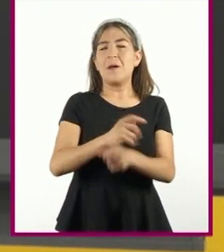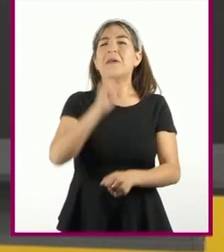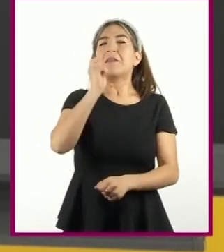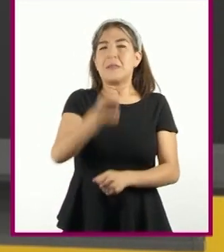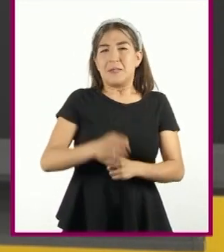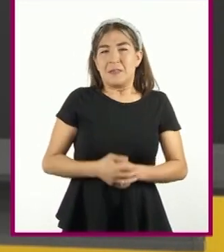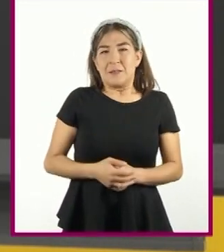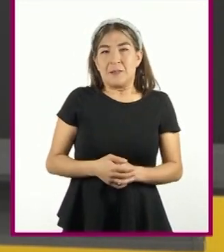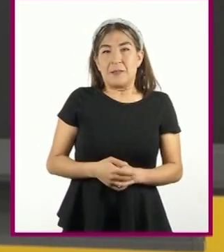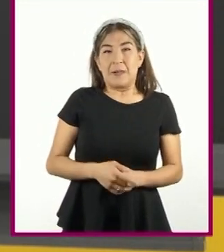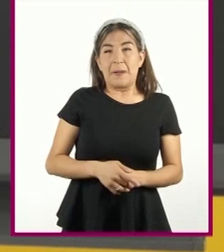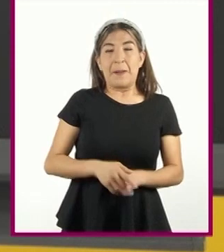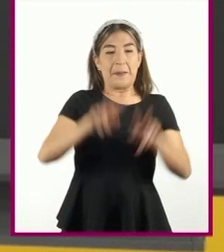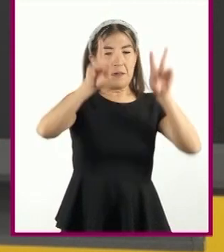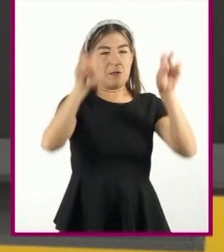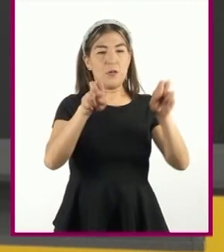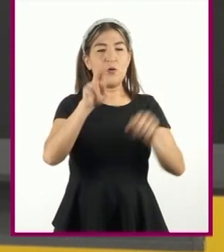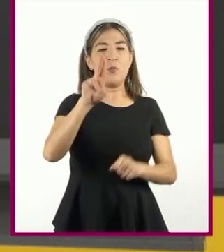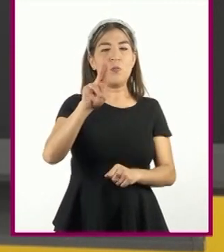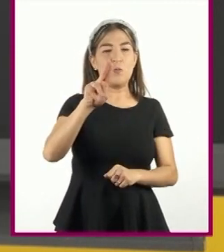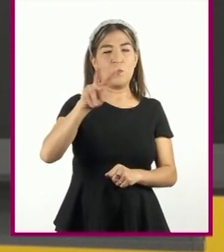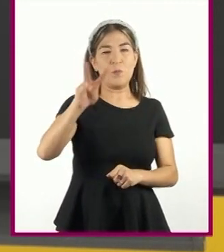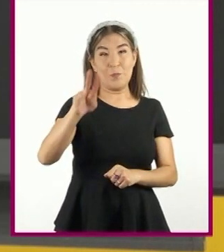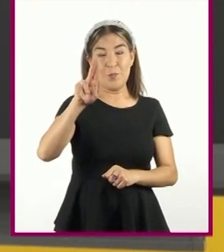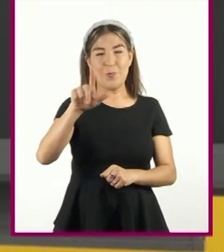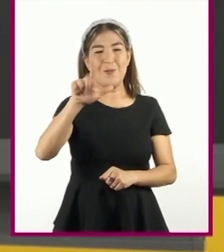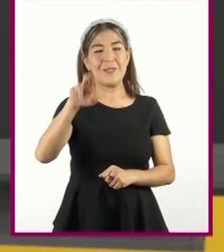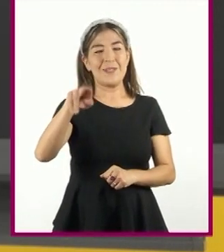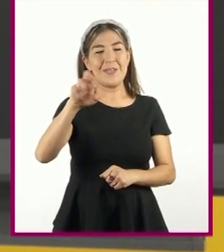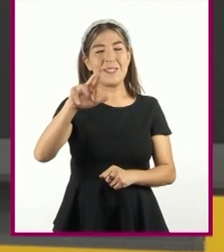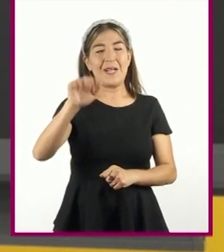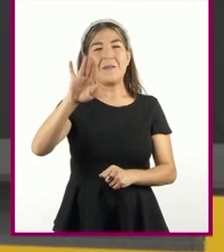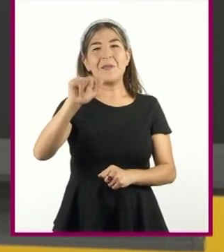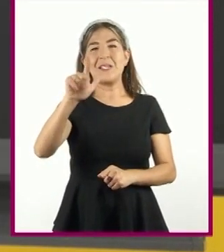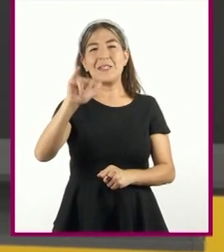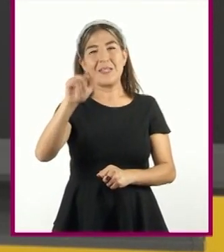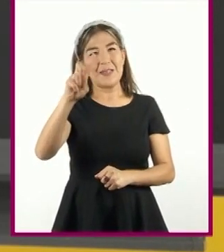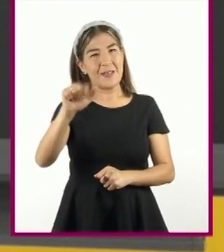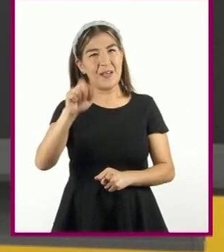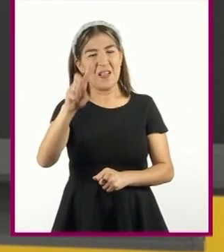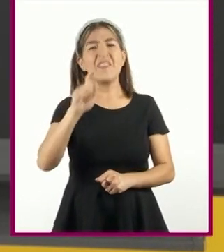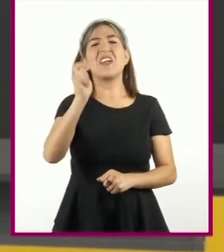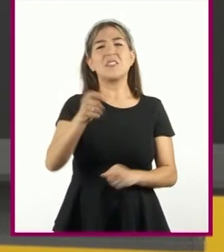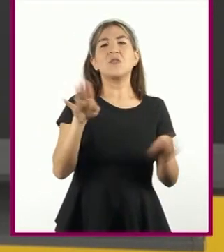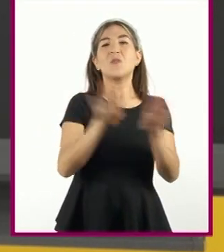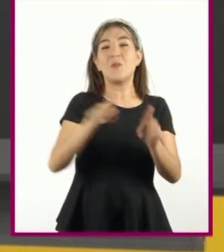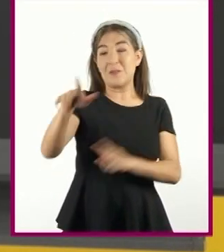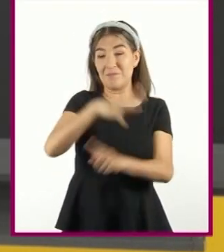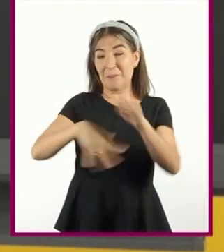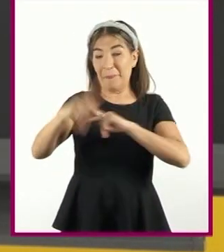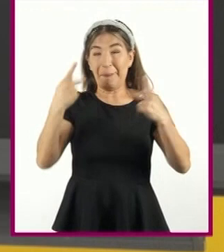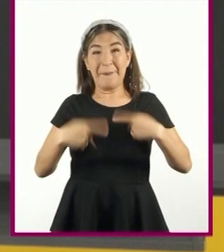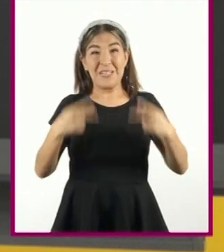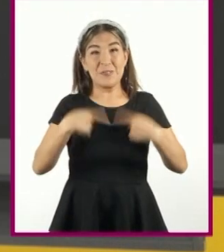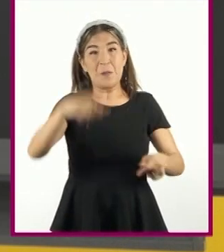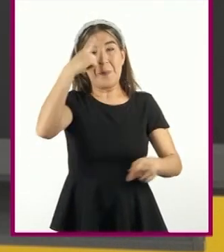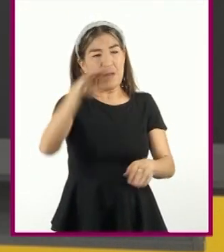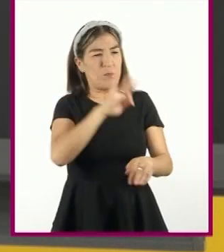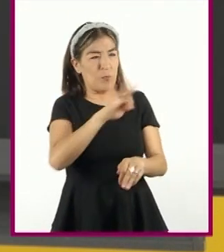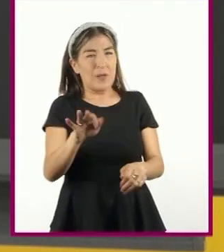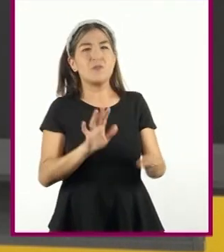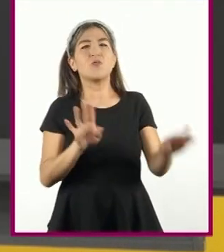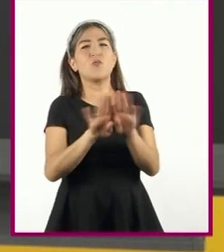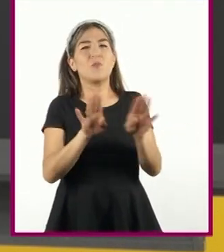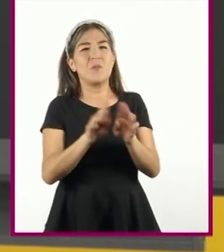el término vulnerabilidad se refiere a ¿qué tan susceptible es la población de enfrentar un daño